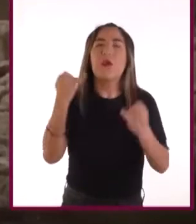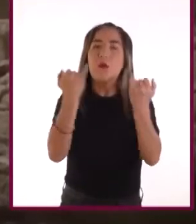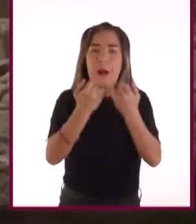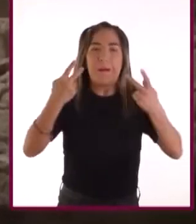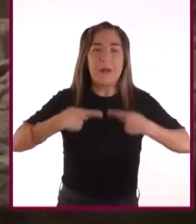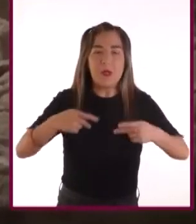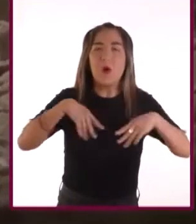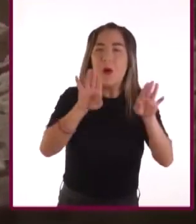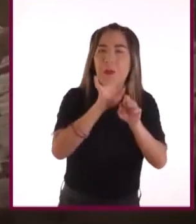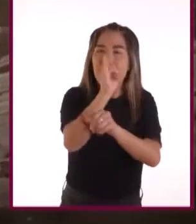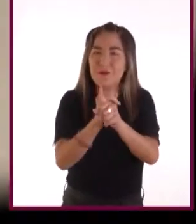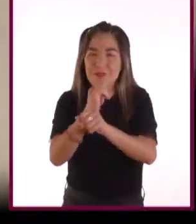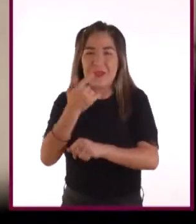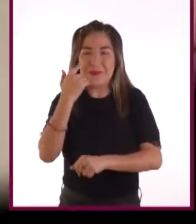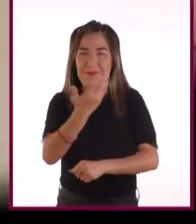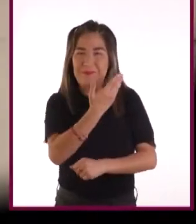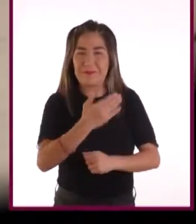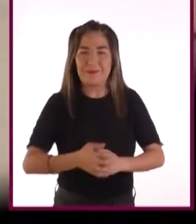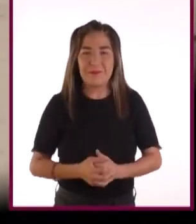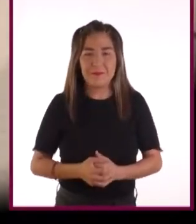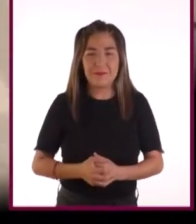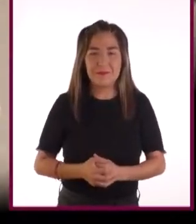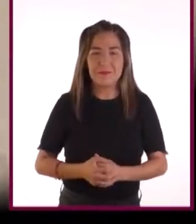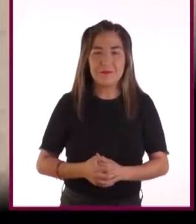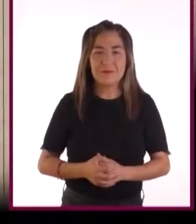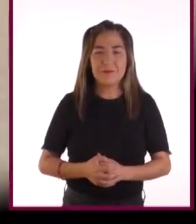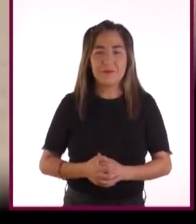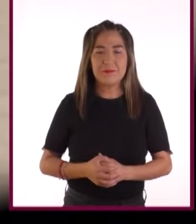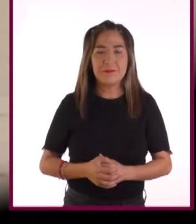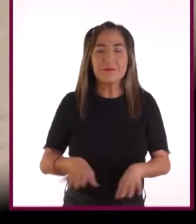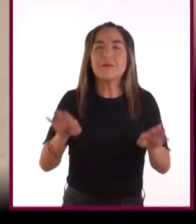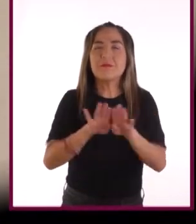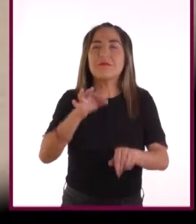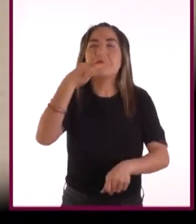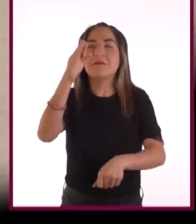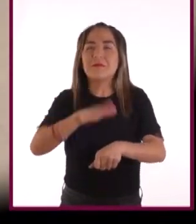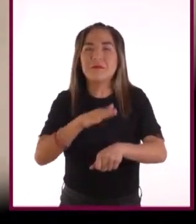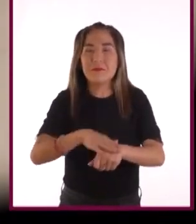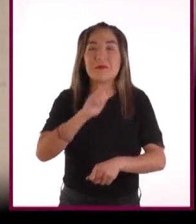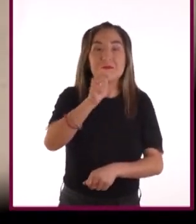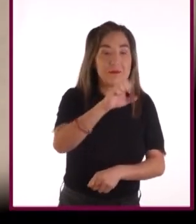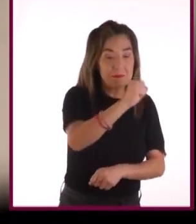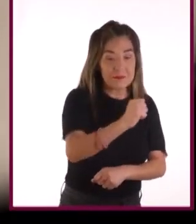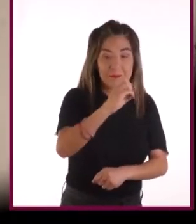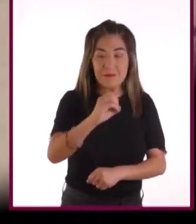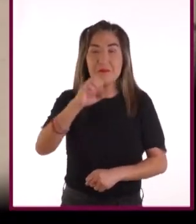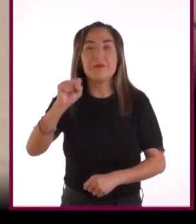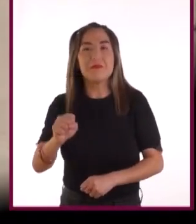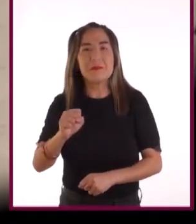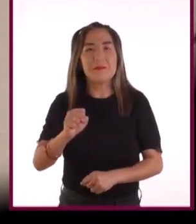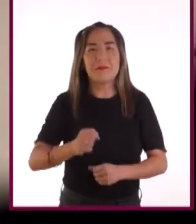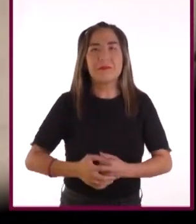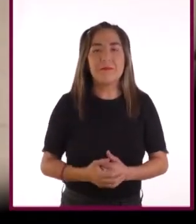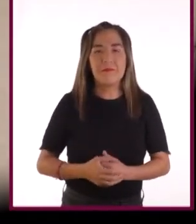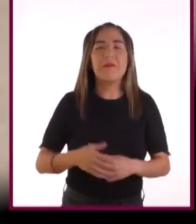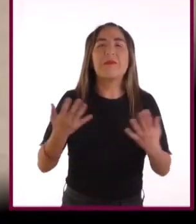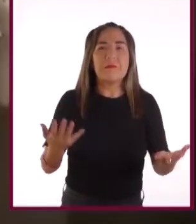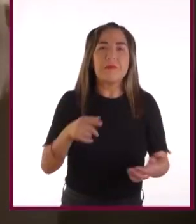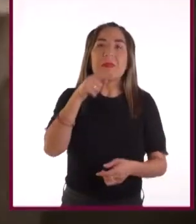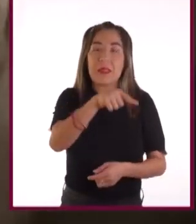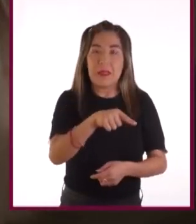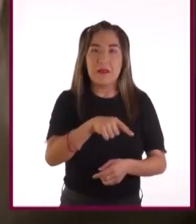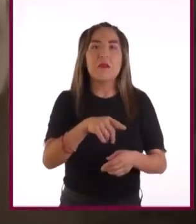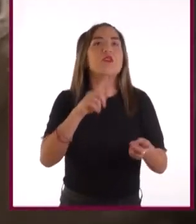los scouts, que es de vital importancia. De hecho, la señal que conocemos de SOS,